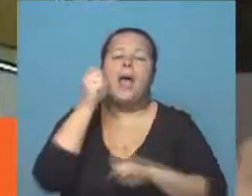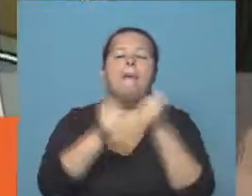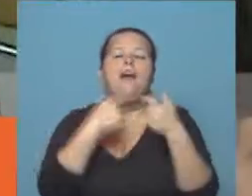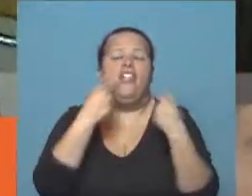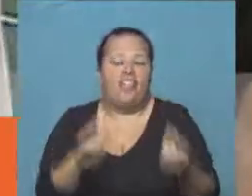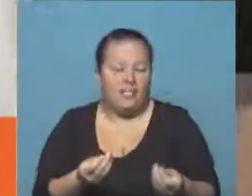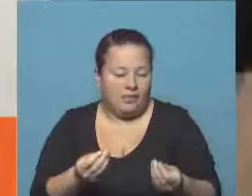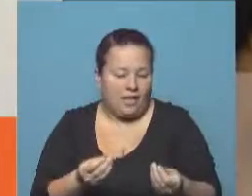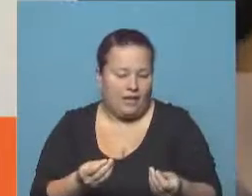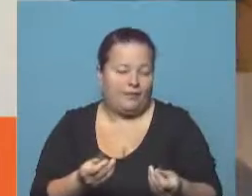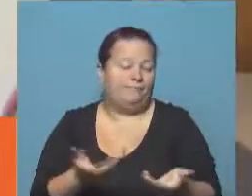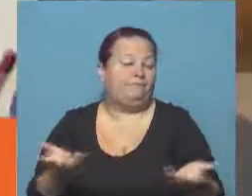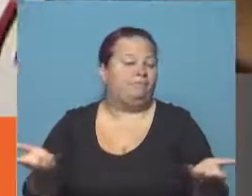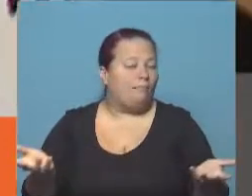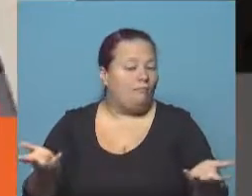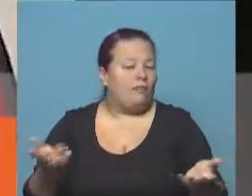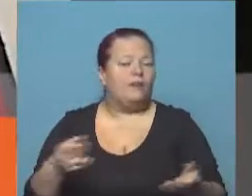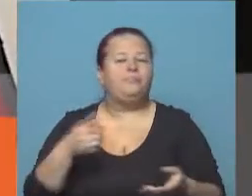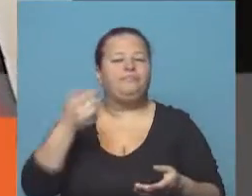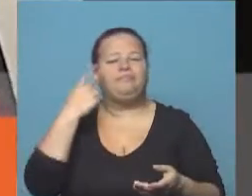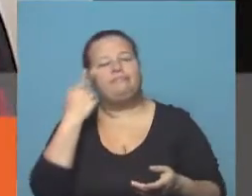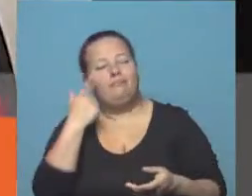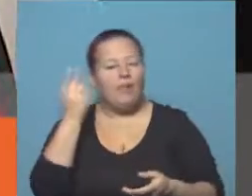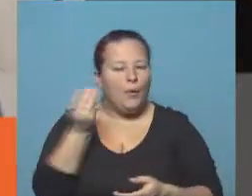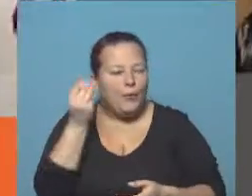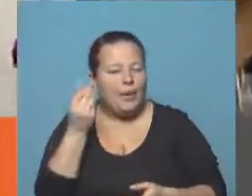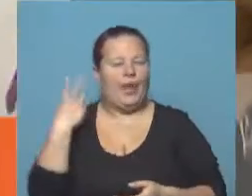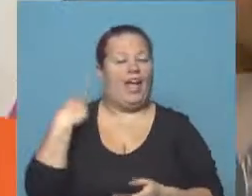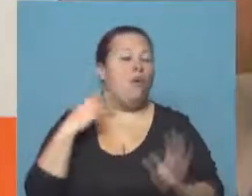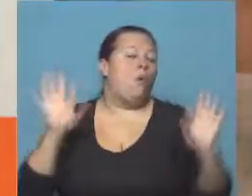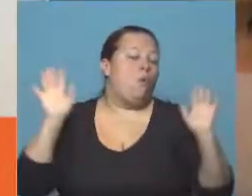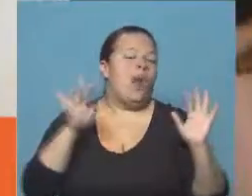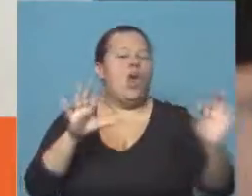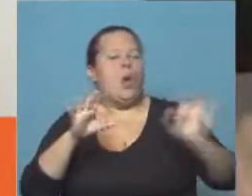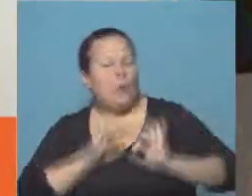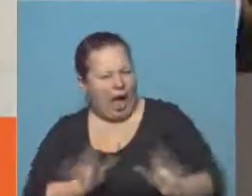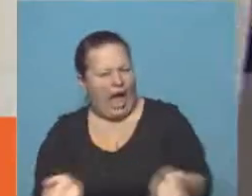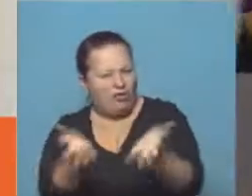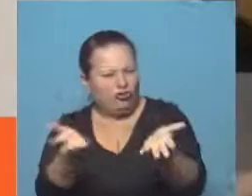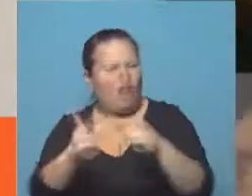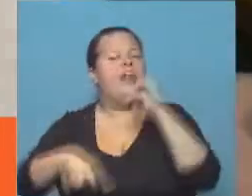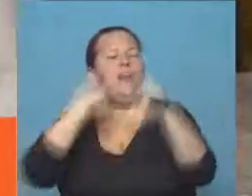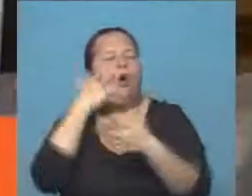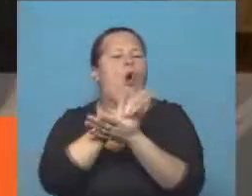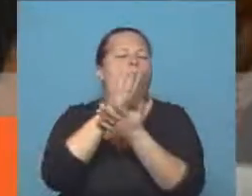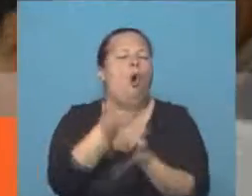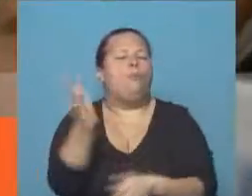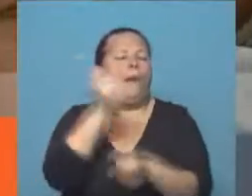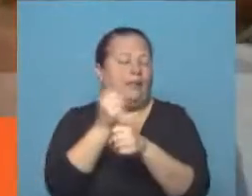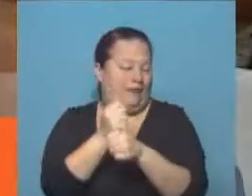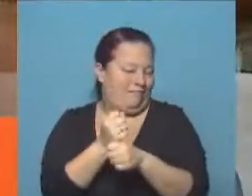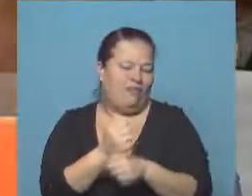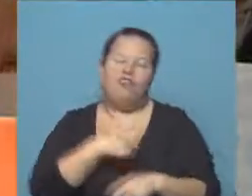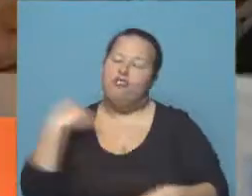empresas? ¿Cómo se llama? La vieja picardía de la patronal. Bueno, tómense en vacaciones y después vemos dónde van a trabajar.